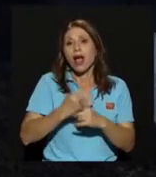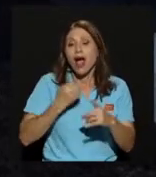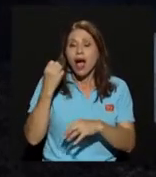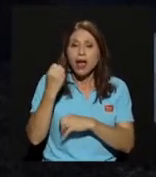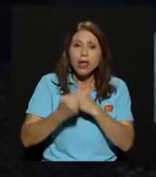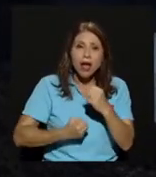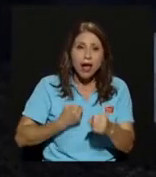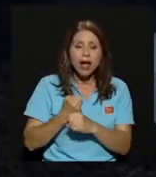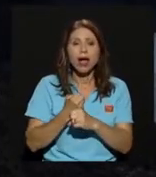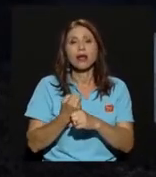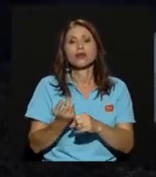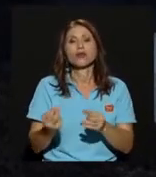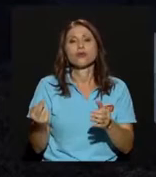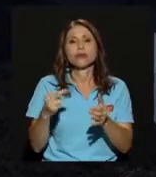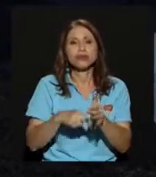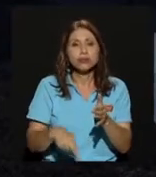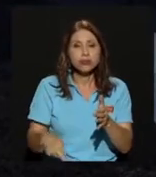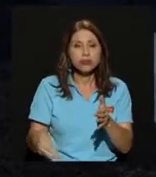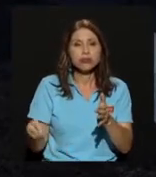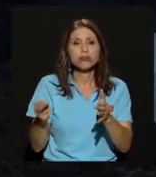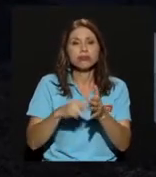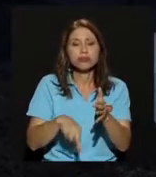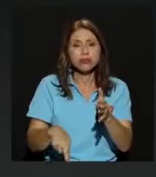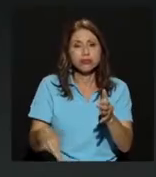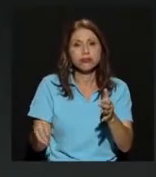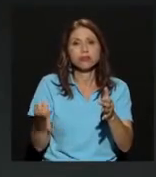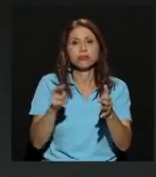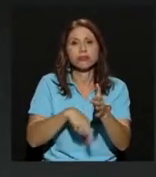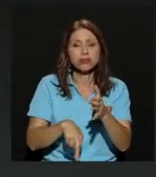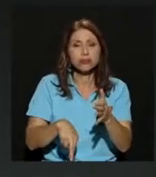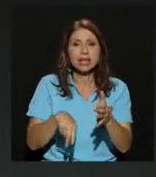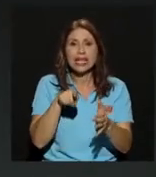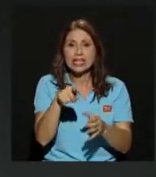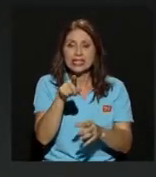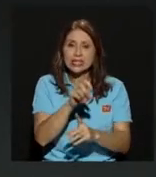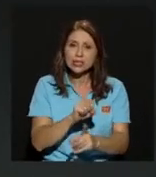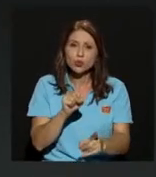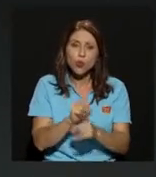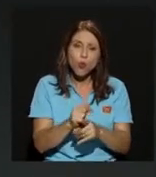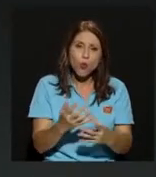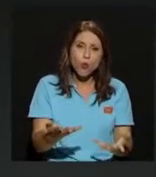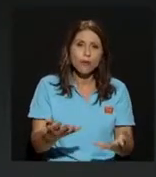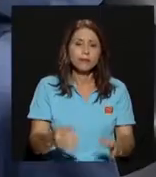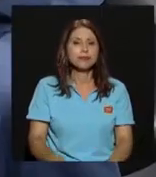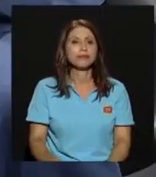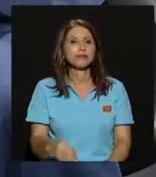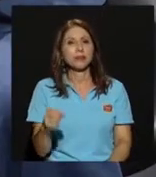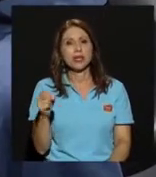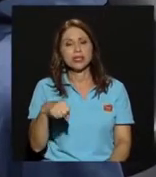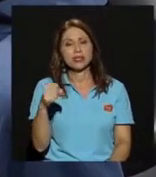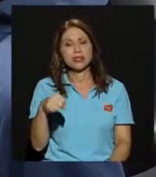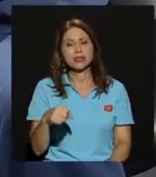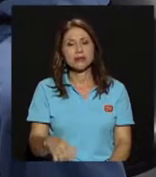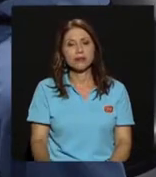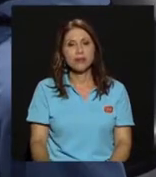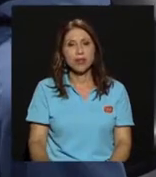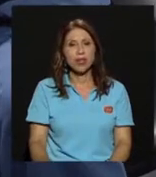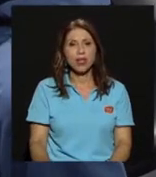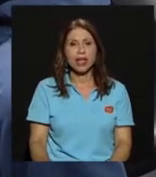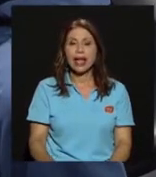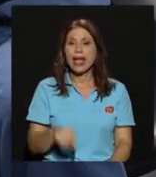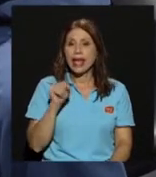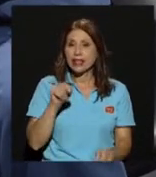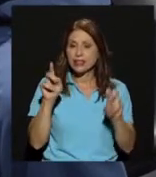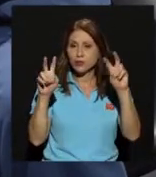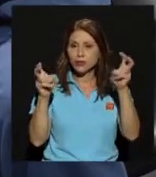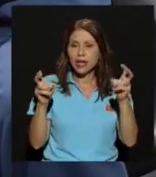manera está este calvario sí bueno este es un tema